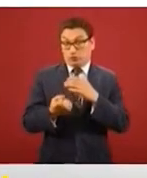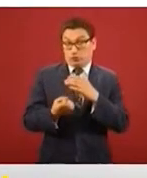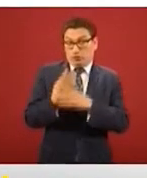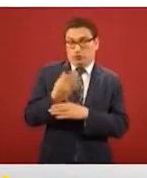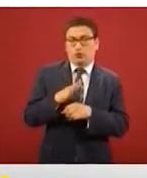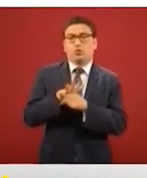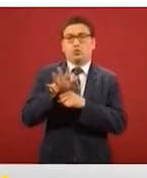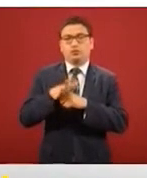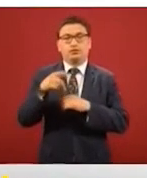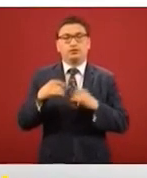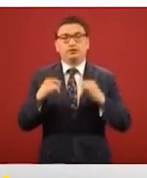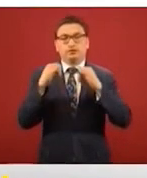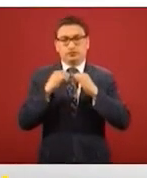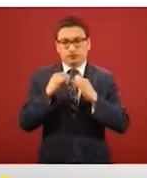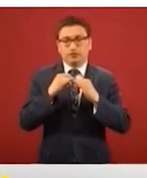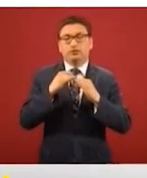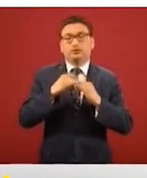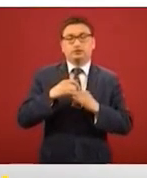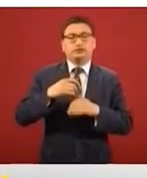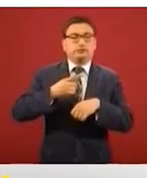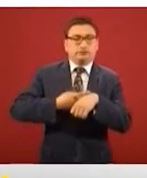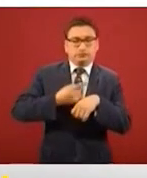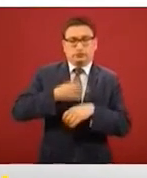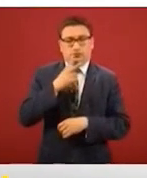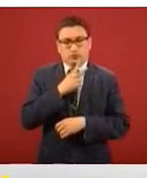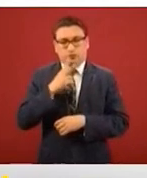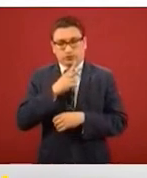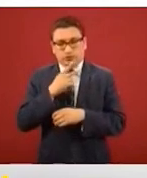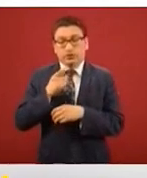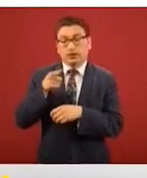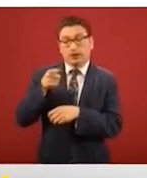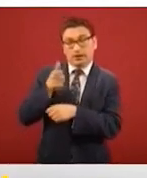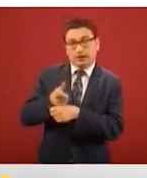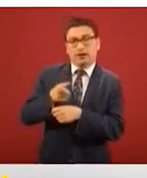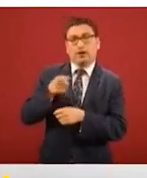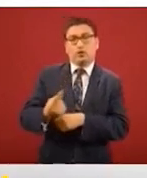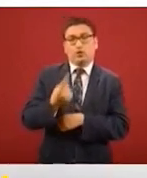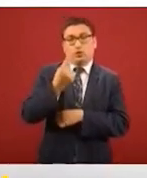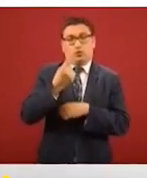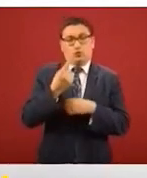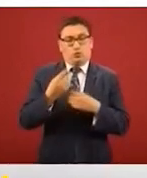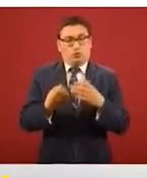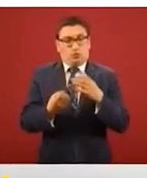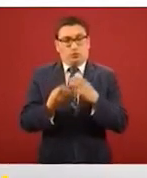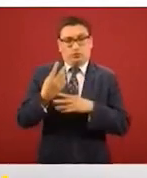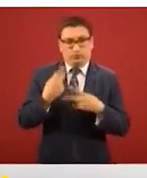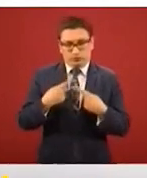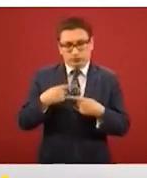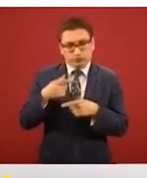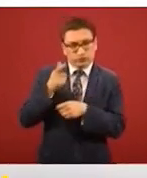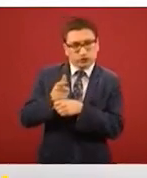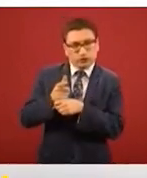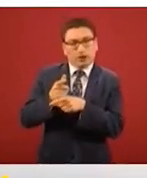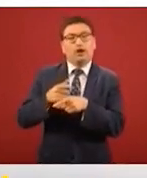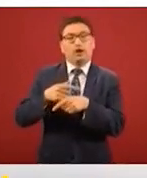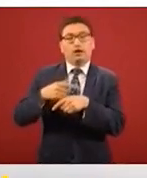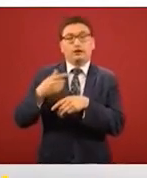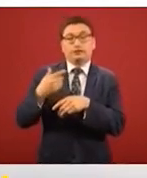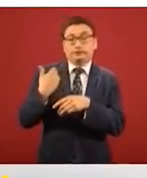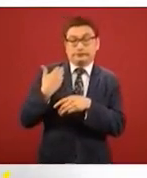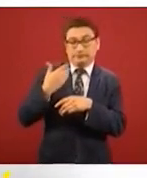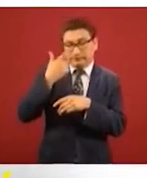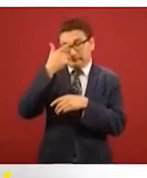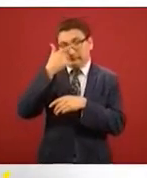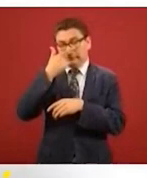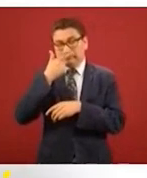En el Instituto de Enfermedades Respiratorias detectamos a un caso nuevo que en el curso de las últimas horas de la